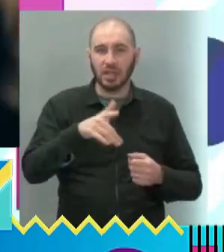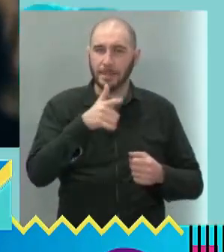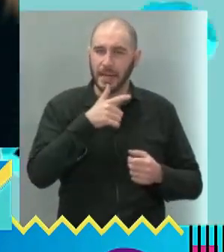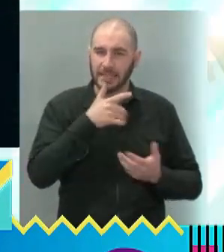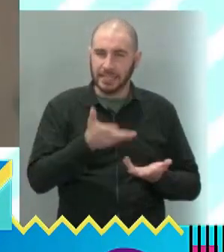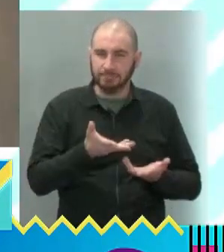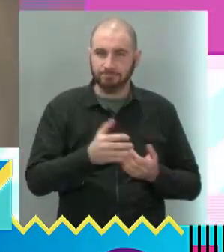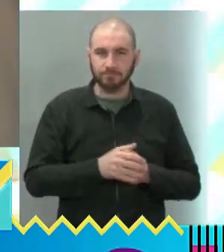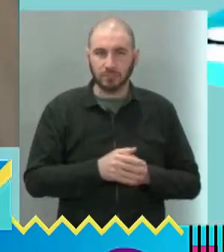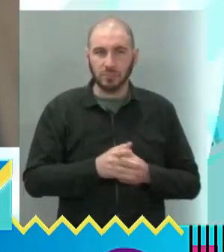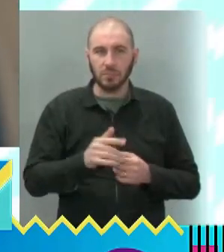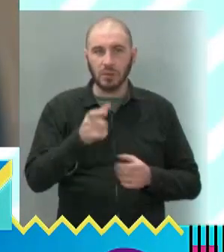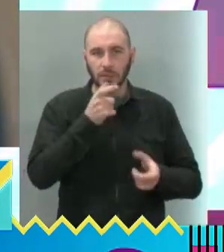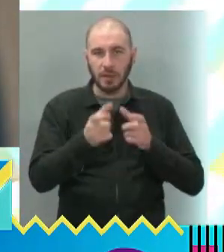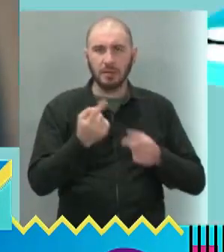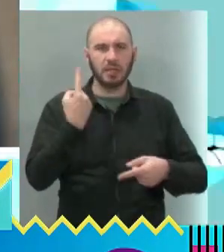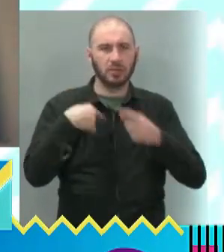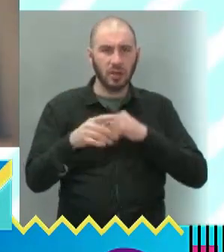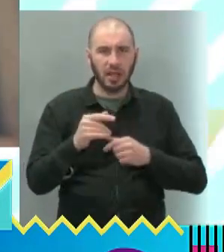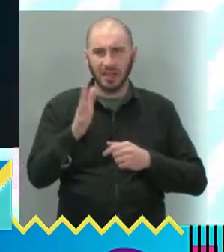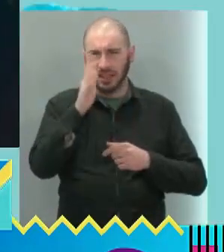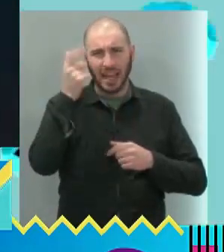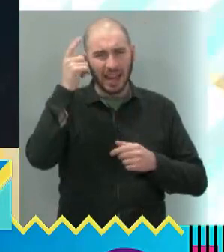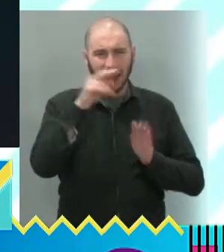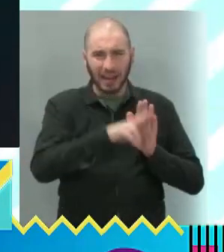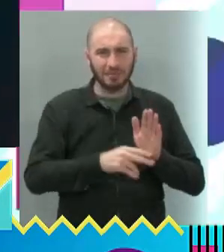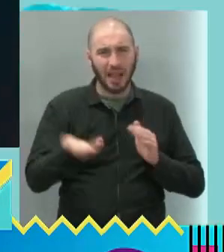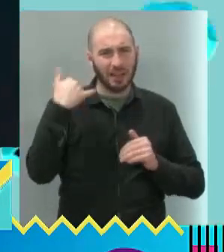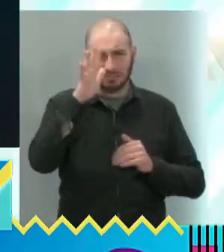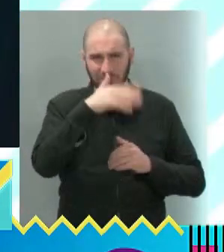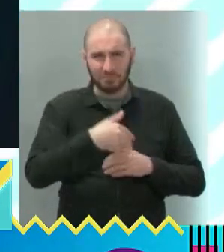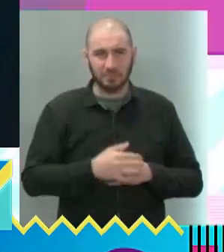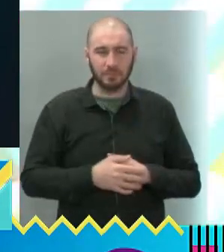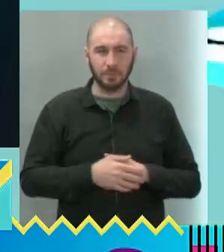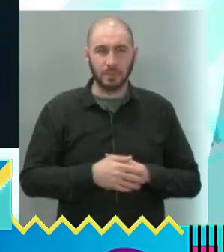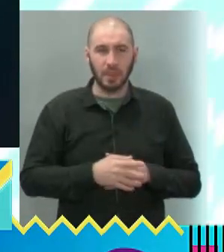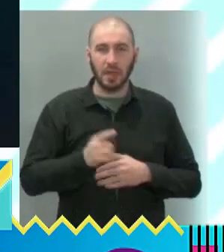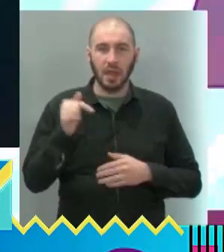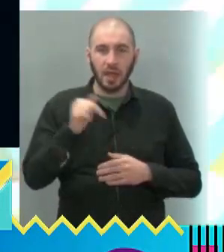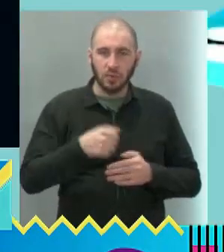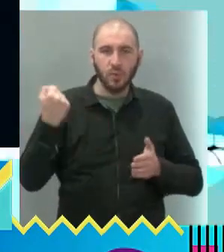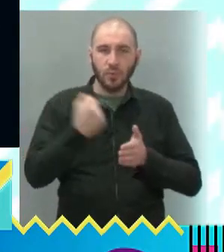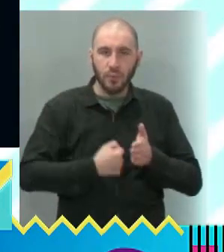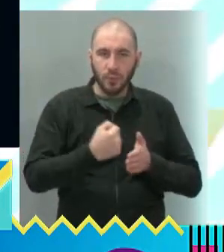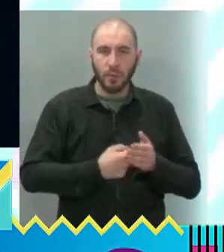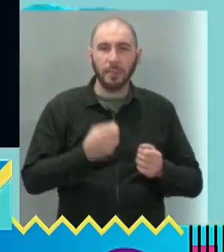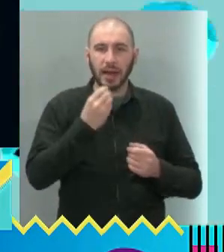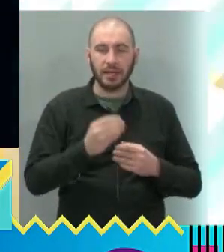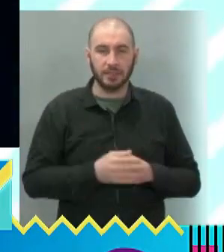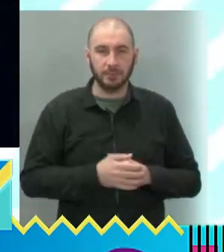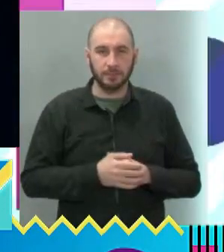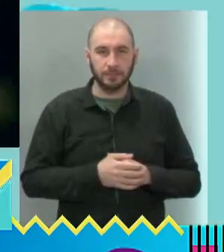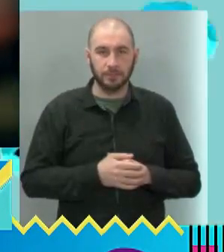nosotros, con nuestras palabras de historiadores, del antiguo régimen, que hizo un enorme esfuerzo por